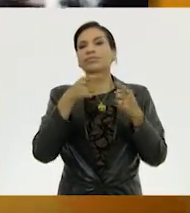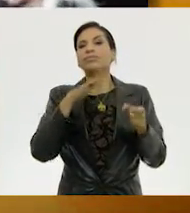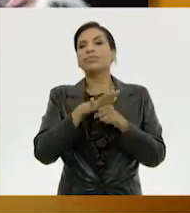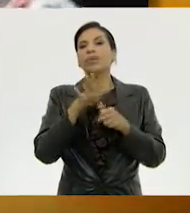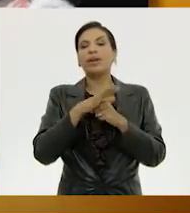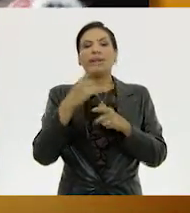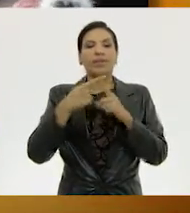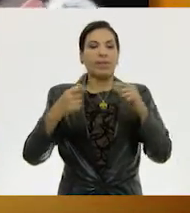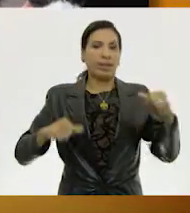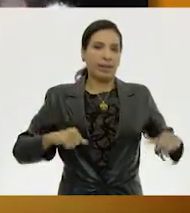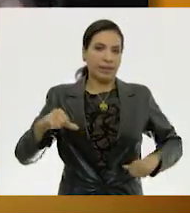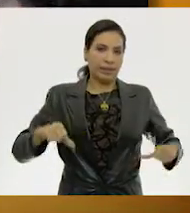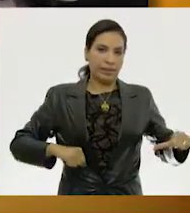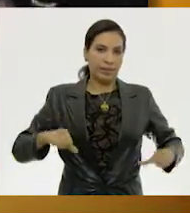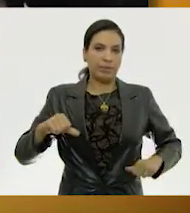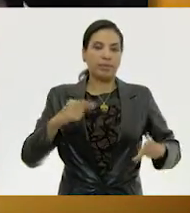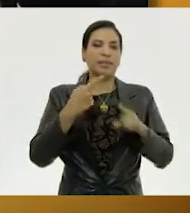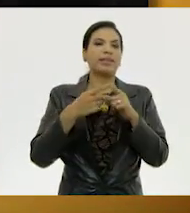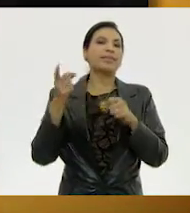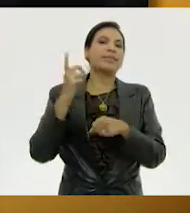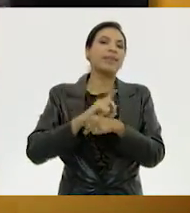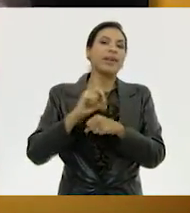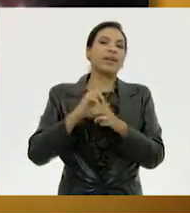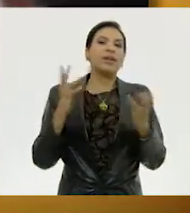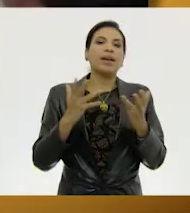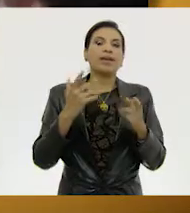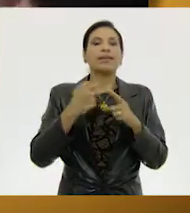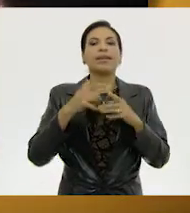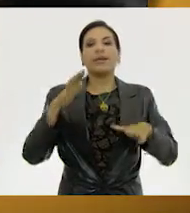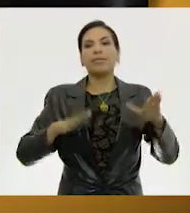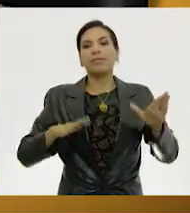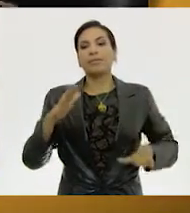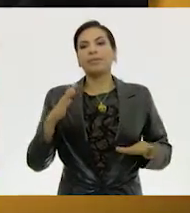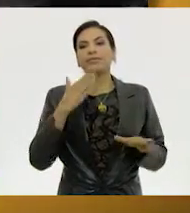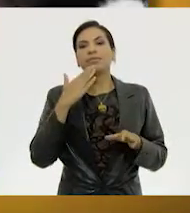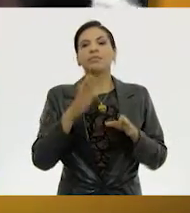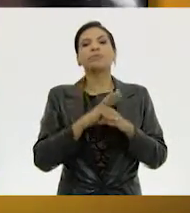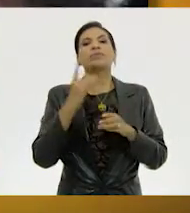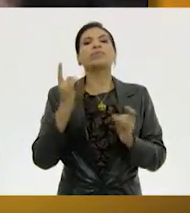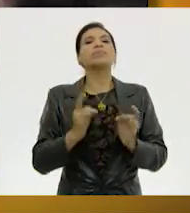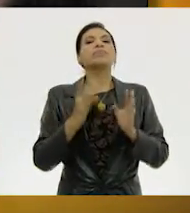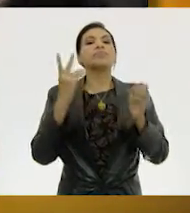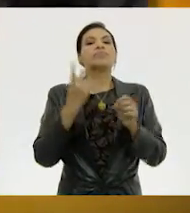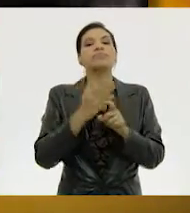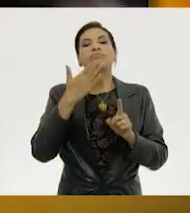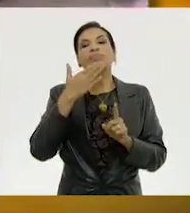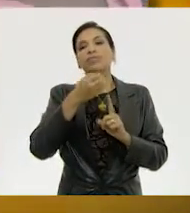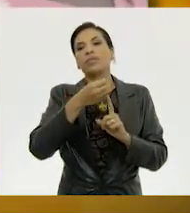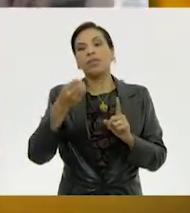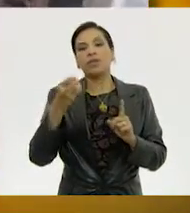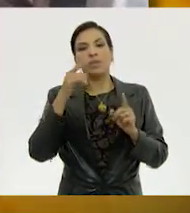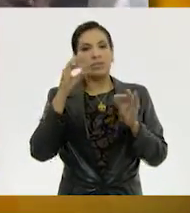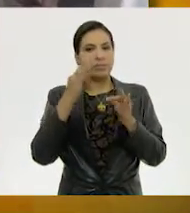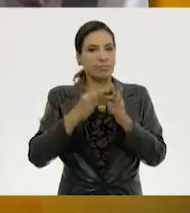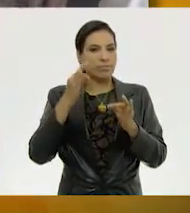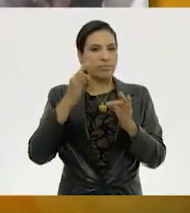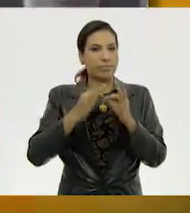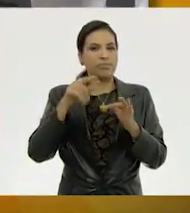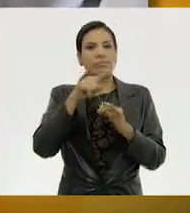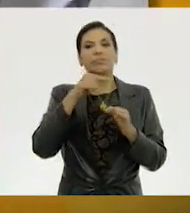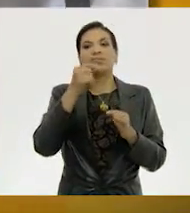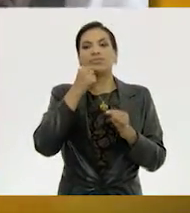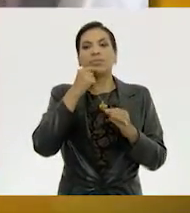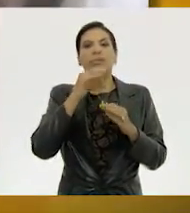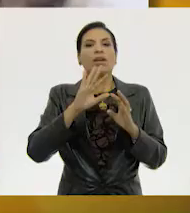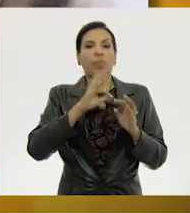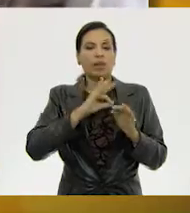referencia a todas aquellas actividades que se producen cada día de forma regular y que al suceder en un orden frecuencia fija, hacen que los niños se